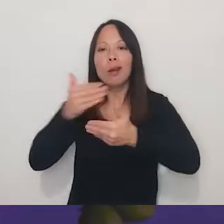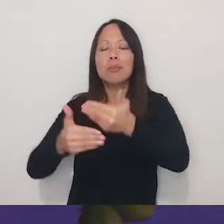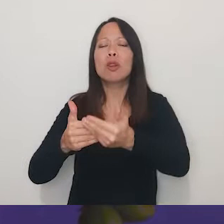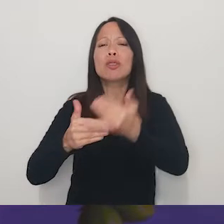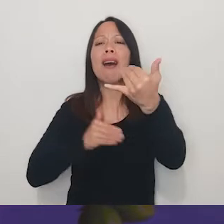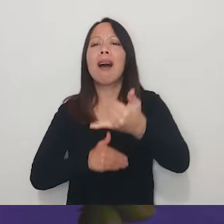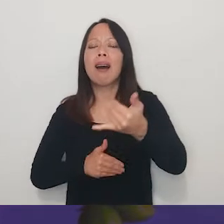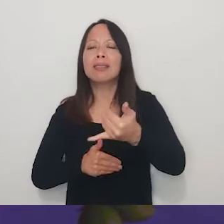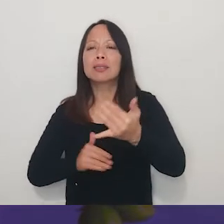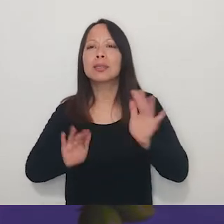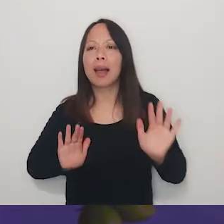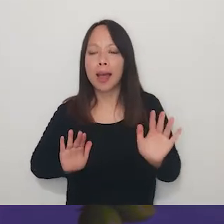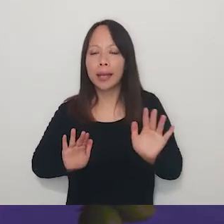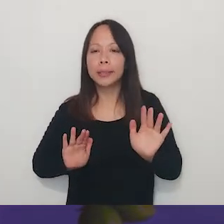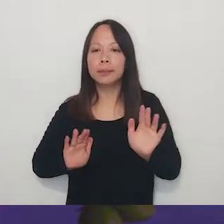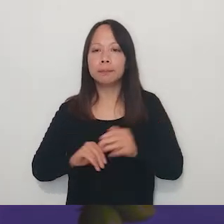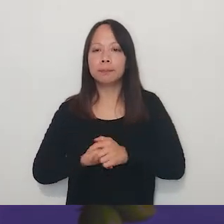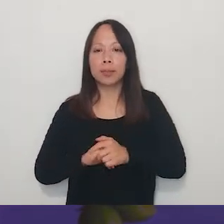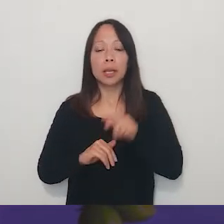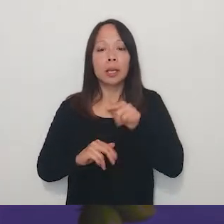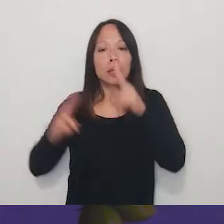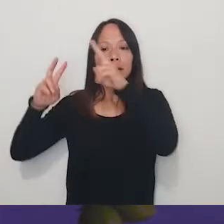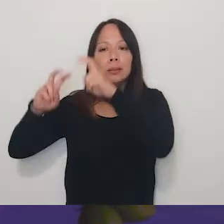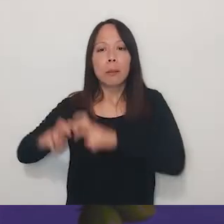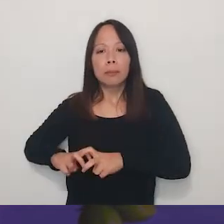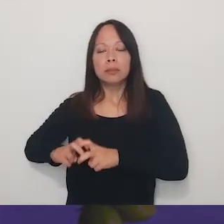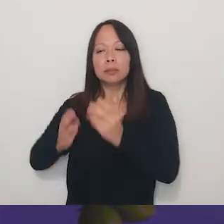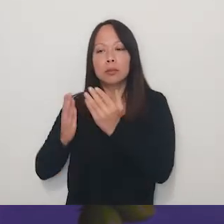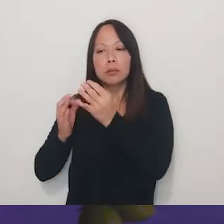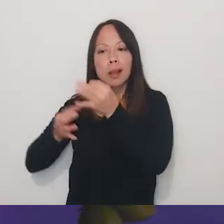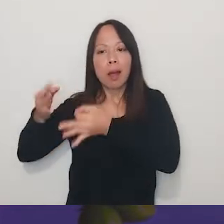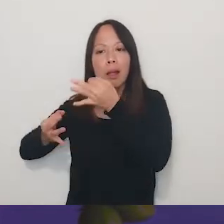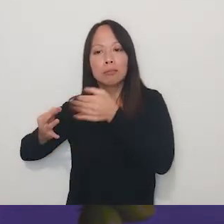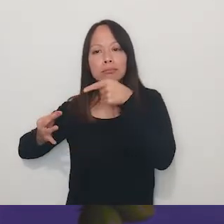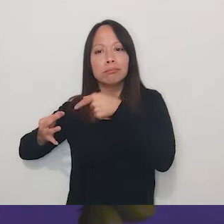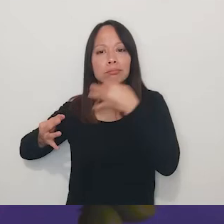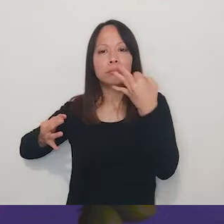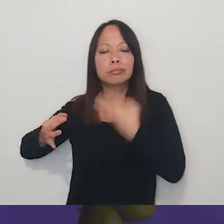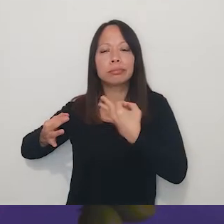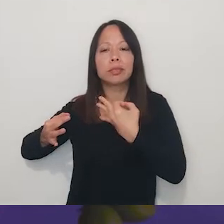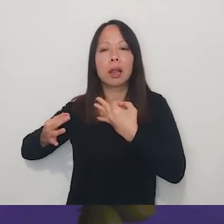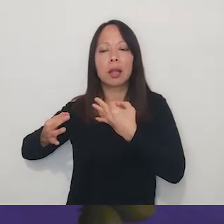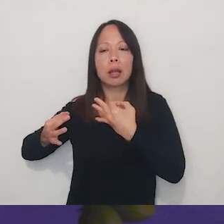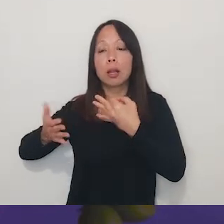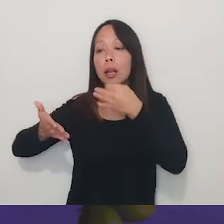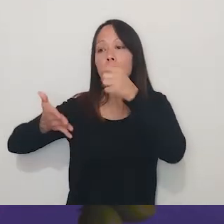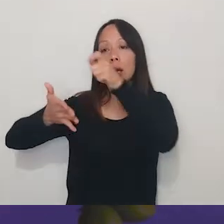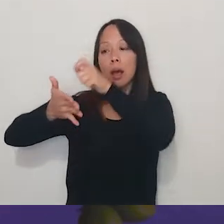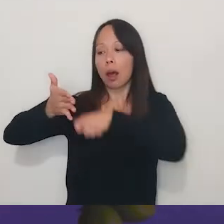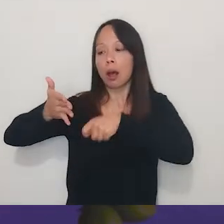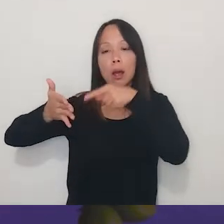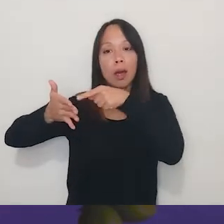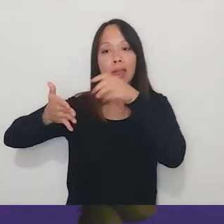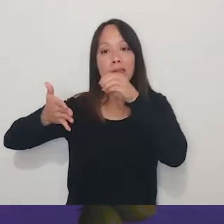que es un proceso, y con el estudio, eligiendo el estudio adecuado, se puede confirmar el diagnóstico,